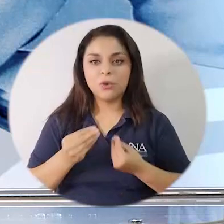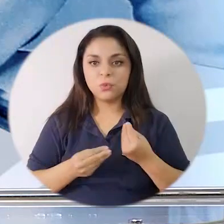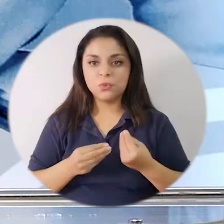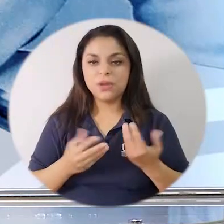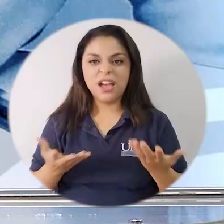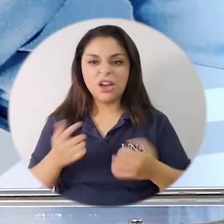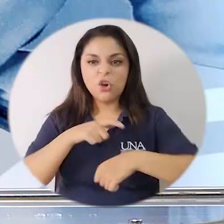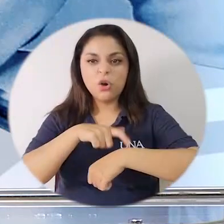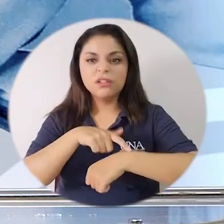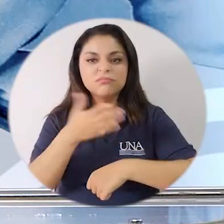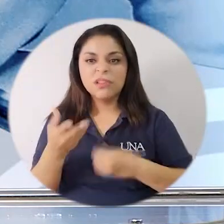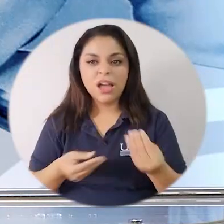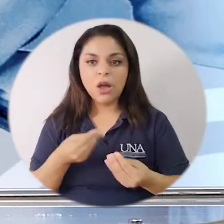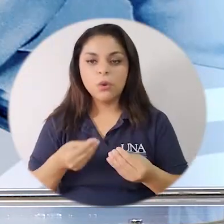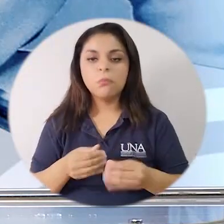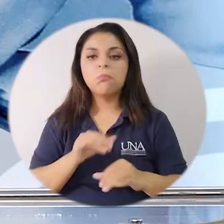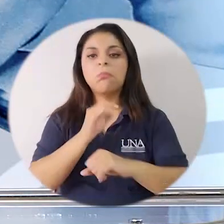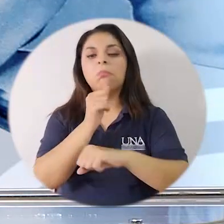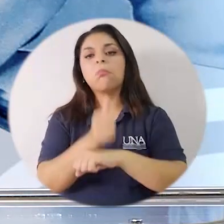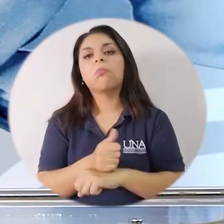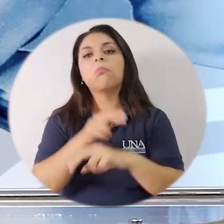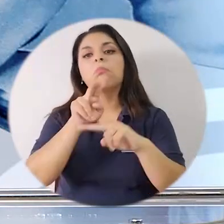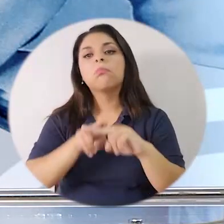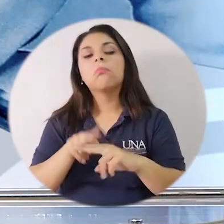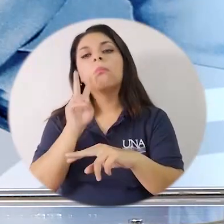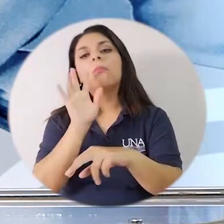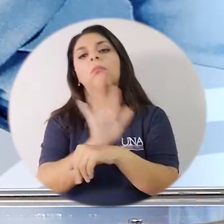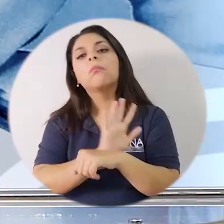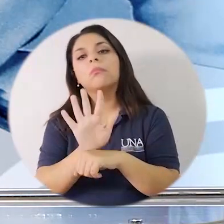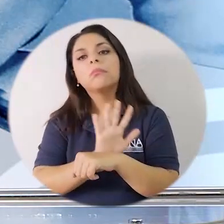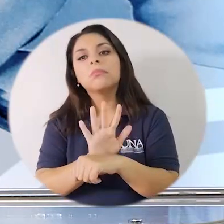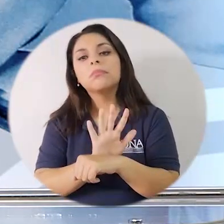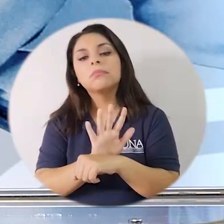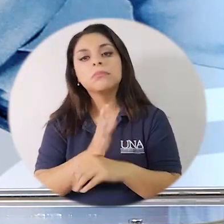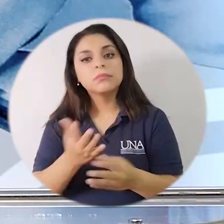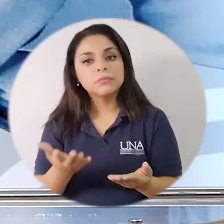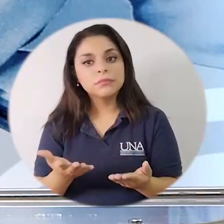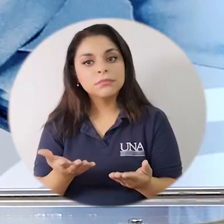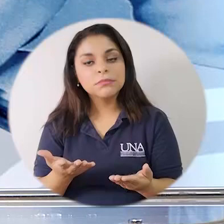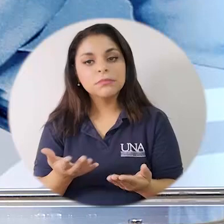8, de 8 a 9? ¿Qué hago yo esas horas? ¿Me siento a ver televisión?